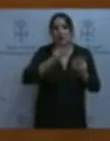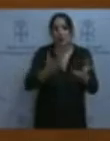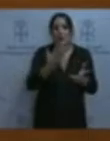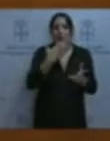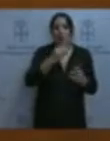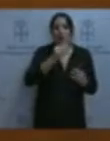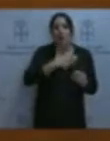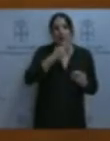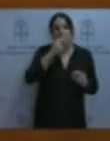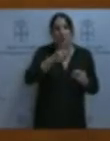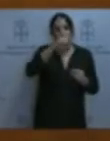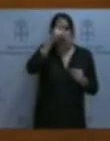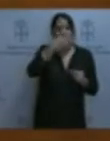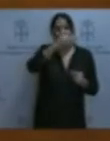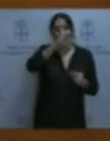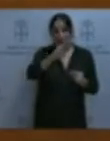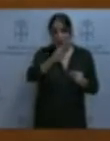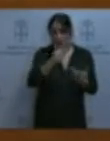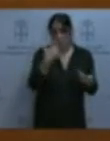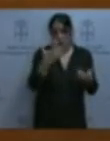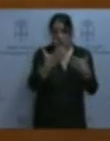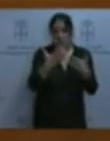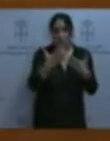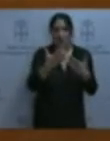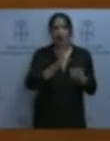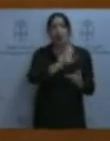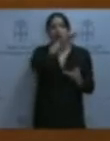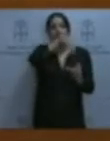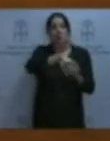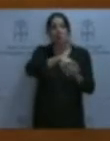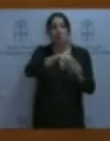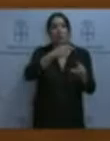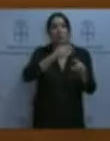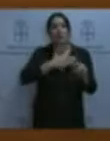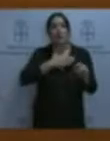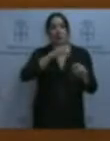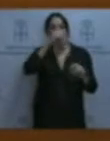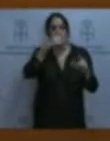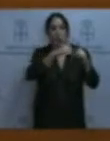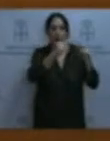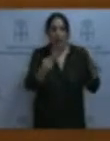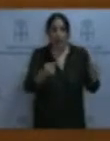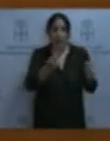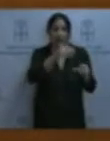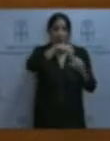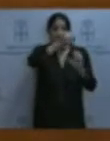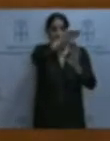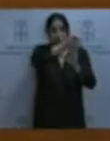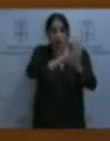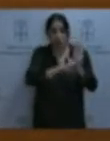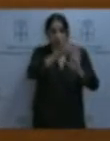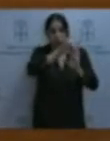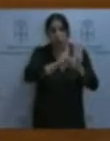interés cultural, los famosos BIC, por todos conocidos, los incluidos en el Inventario de Patrimonio Cultural de Asturias, un inventario, por desgracia,